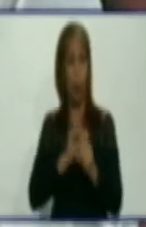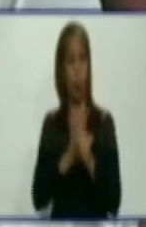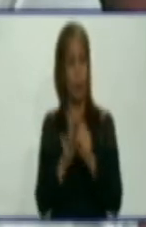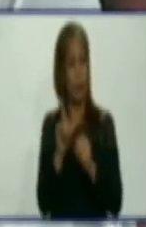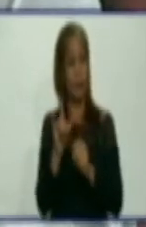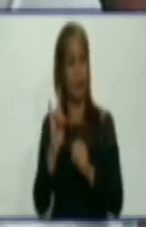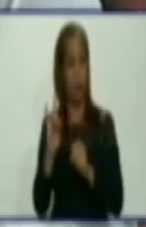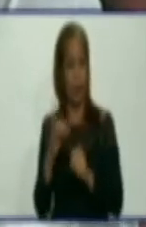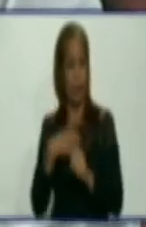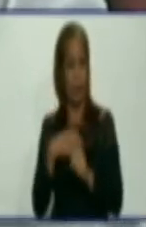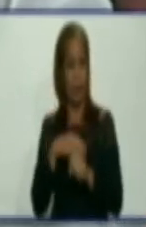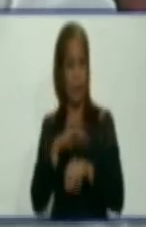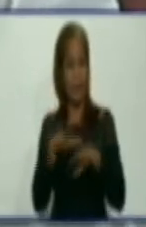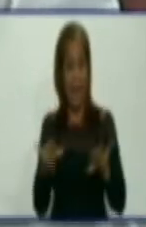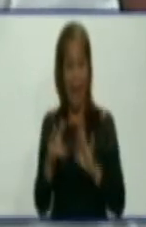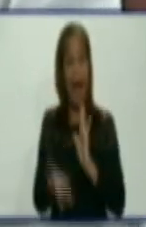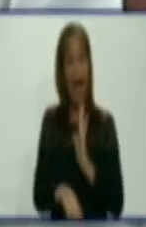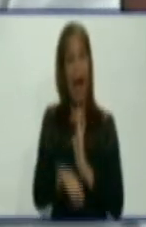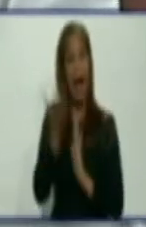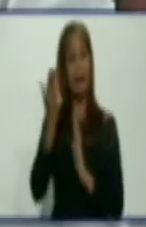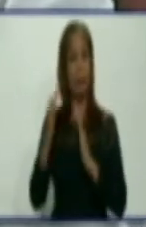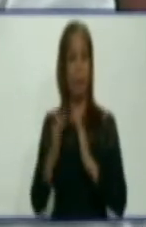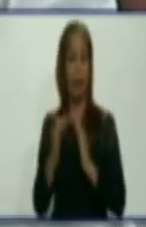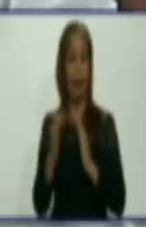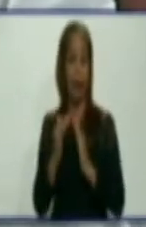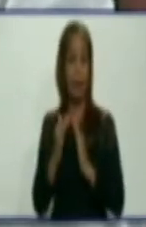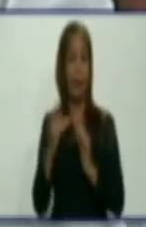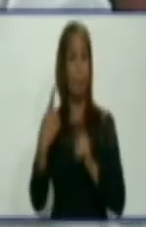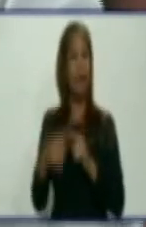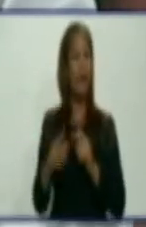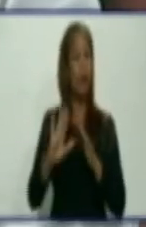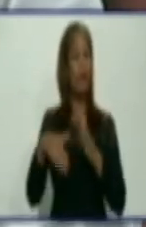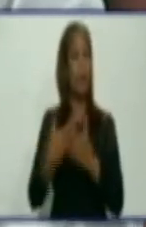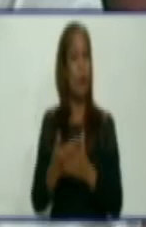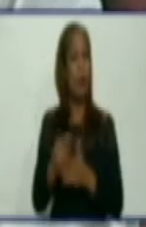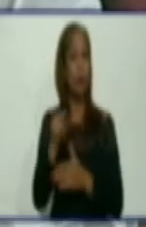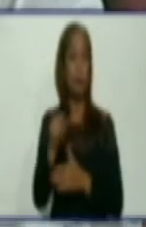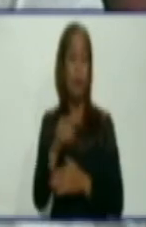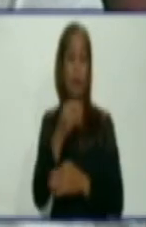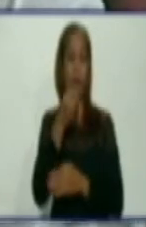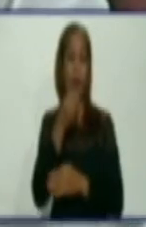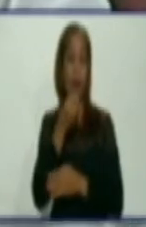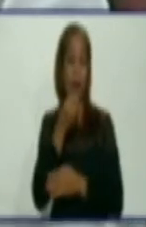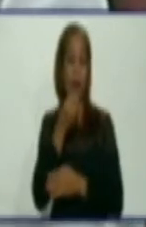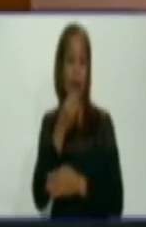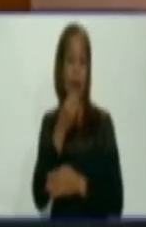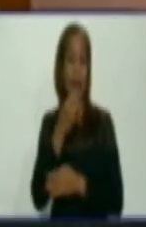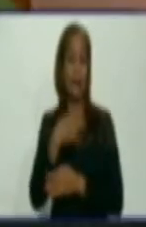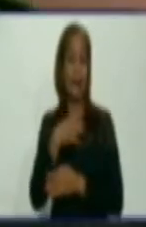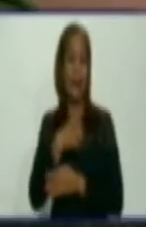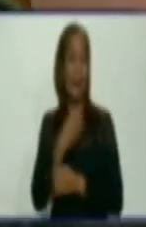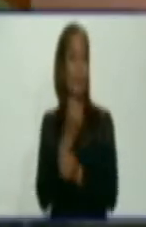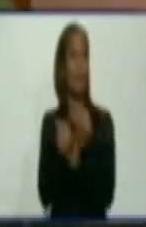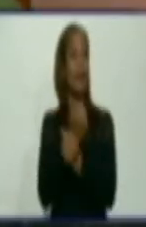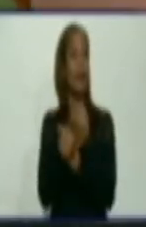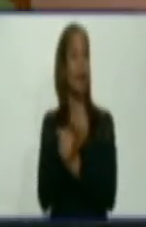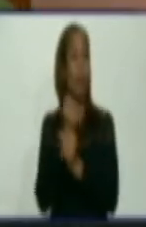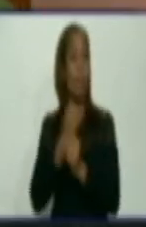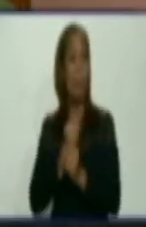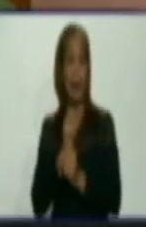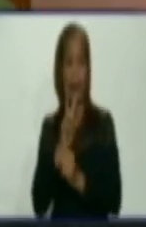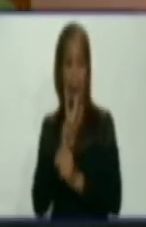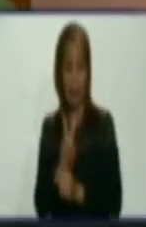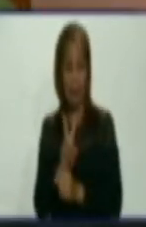doctor Rosmel le explicó, las personas quedan con secuelas importantes desde el punto de vista respiratorio, con insuficiencia respiratoria, con